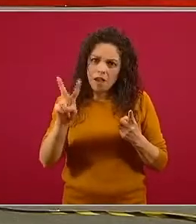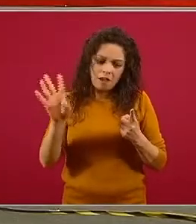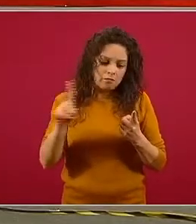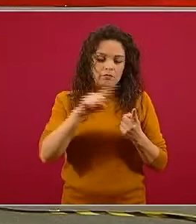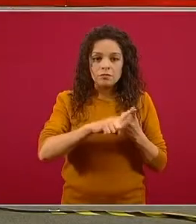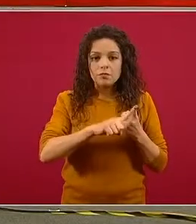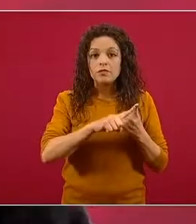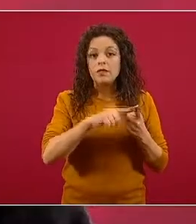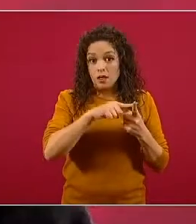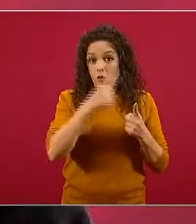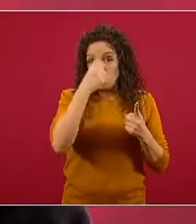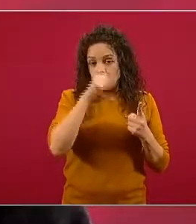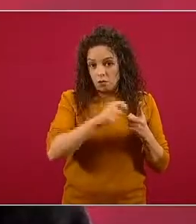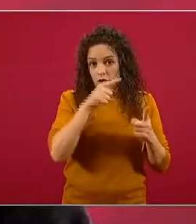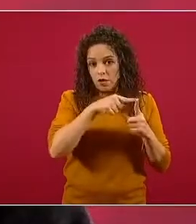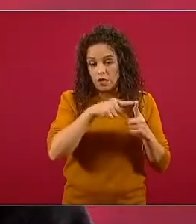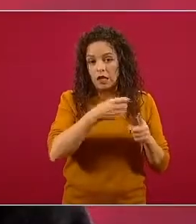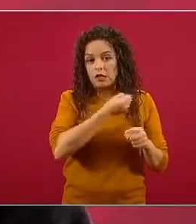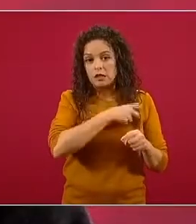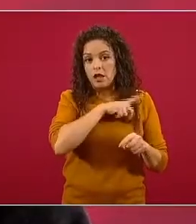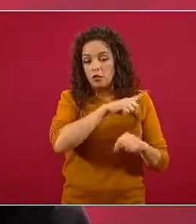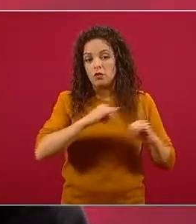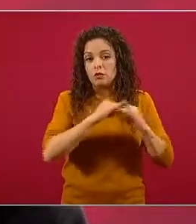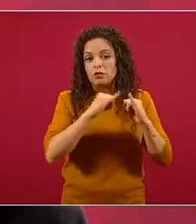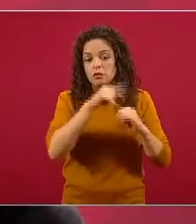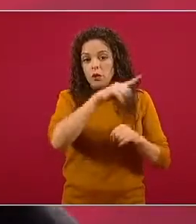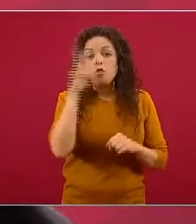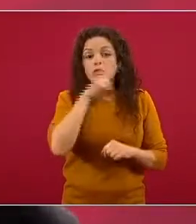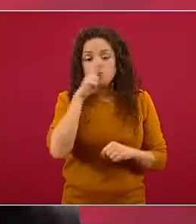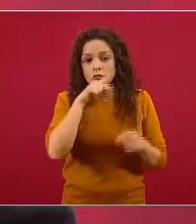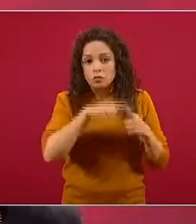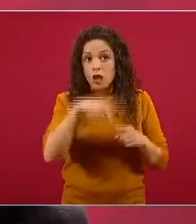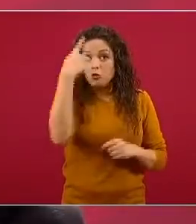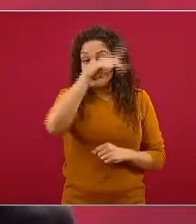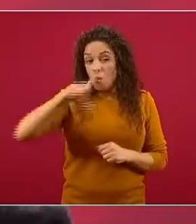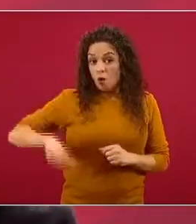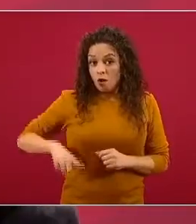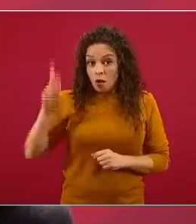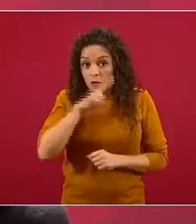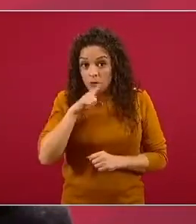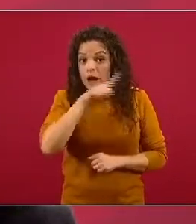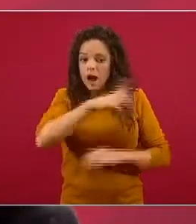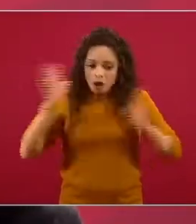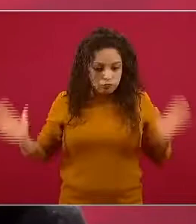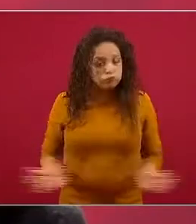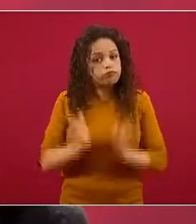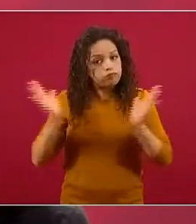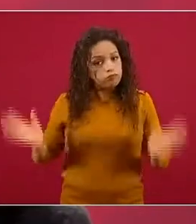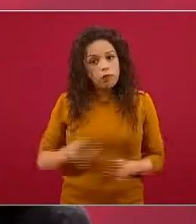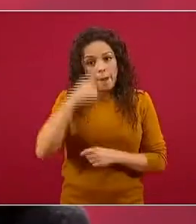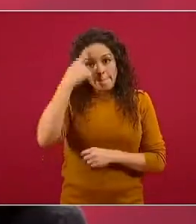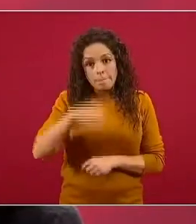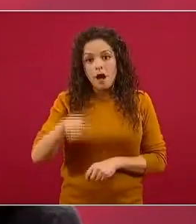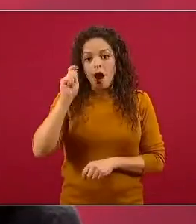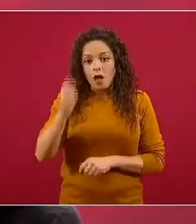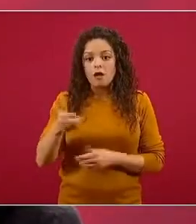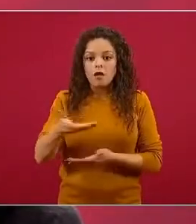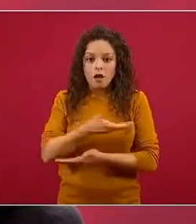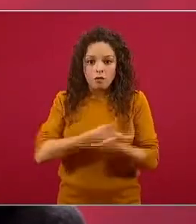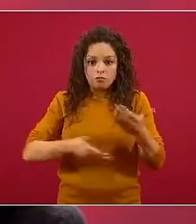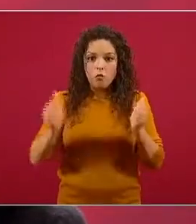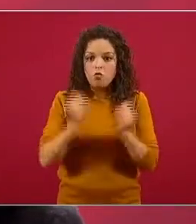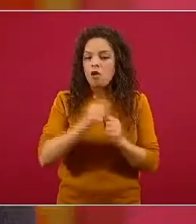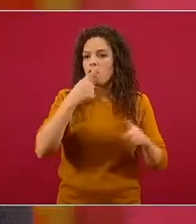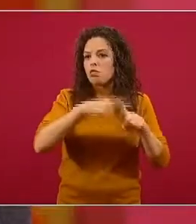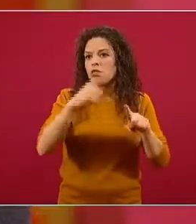Salud Pública de Rusia, y el propio gobierno de Rusia es quien ha impulsado su comercialización a través de diferentes